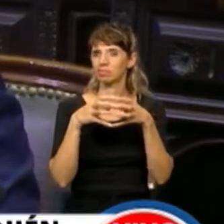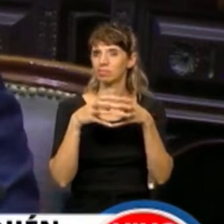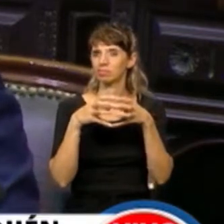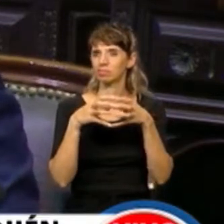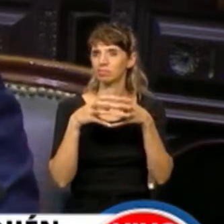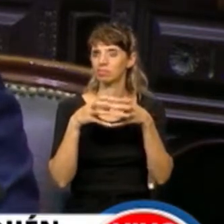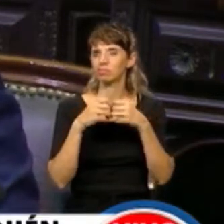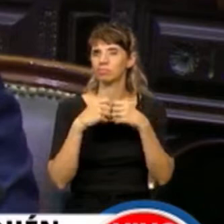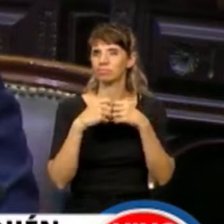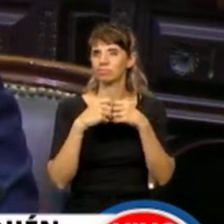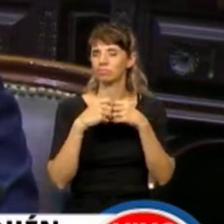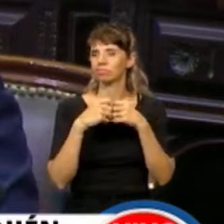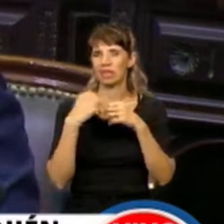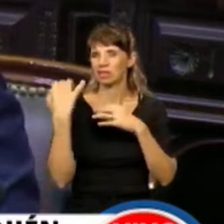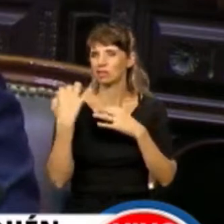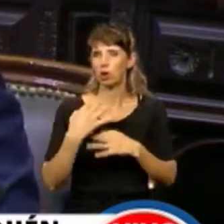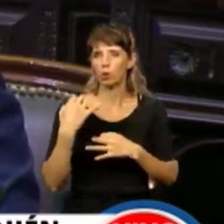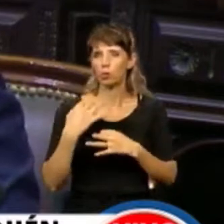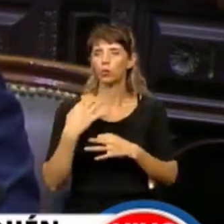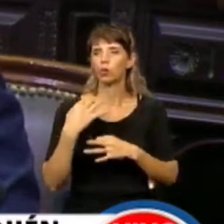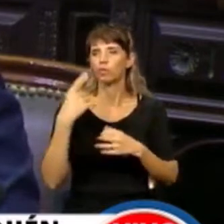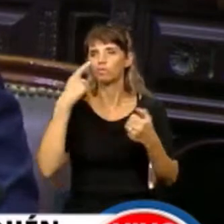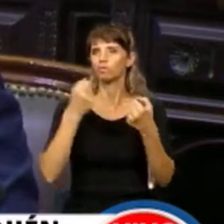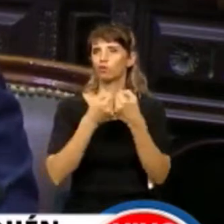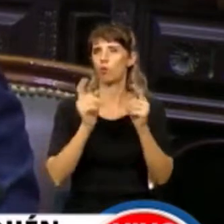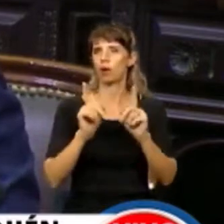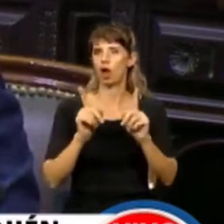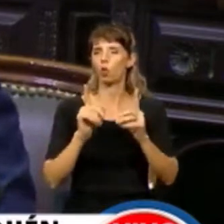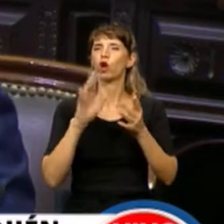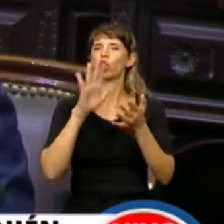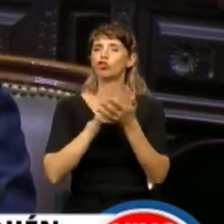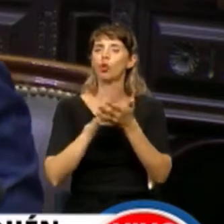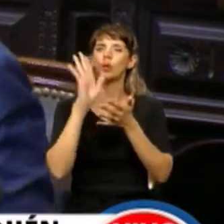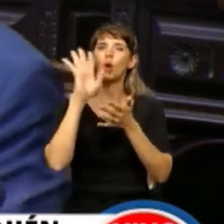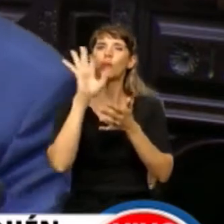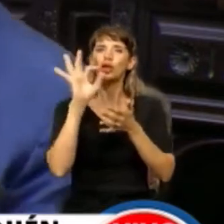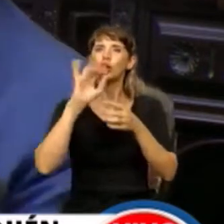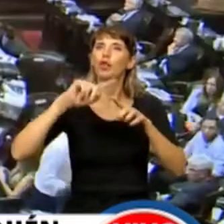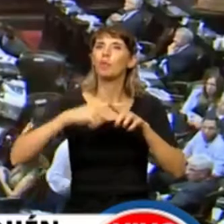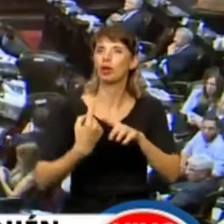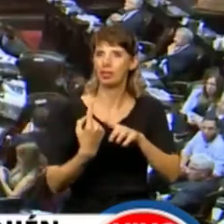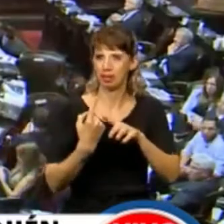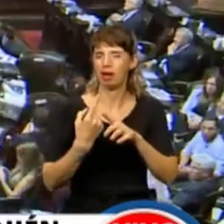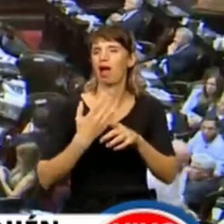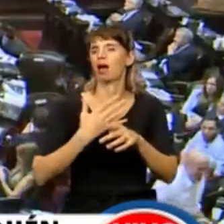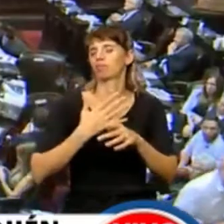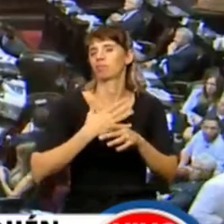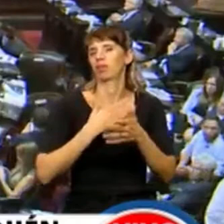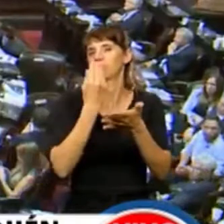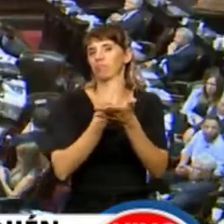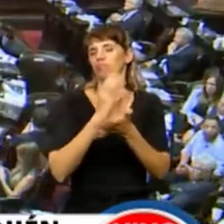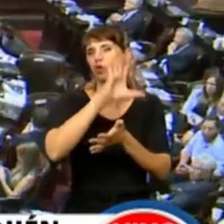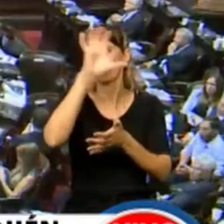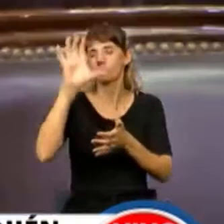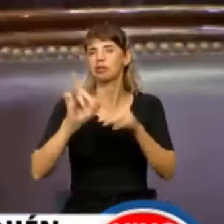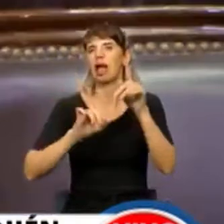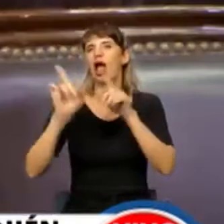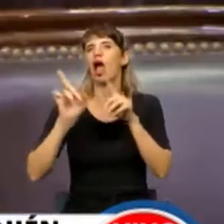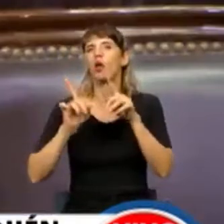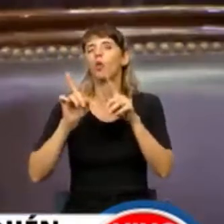de algún tipo de visión acerca de la política que vemos, al menos desde el interior, en algunos programas de